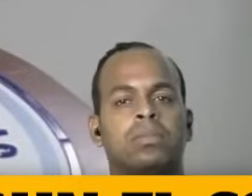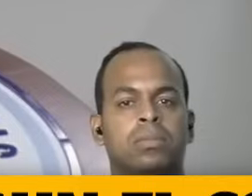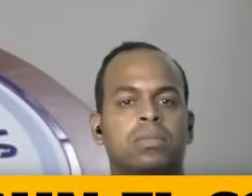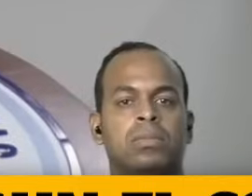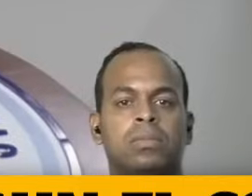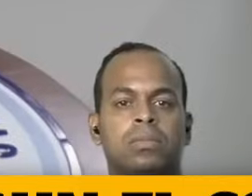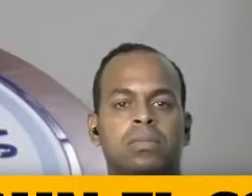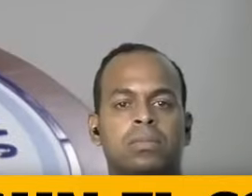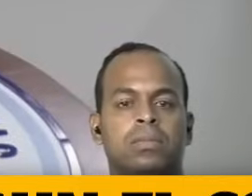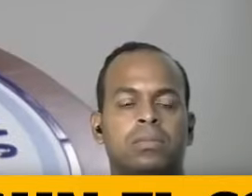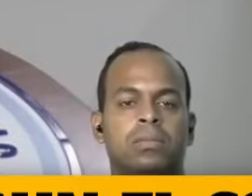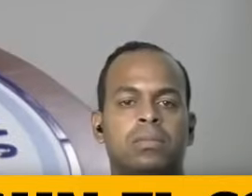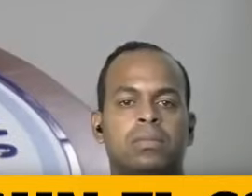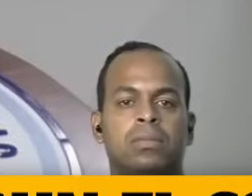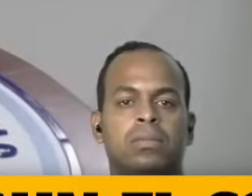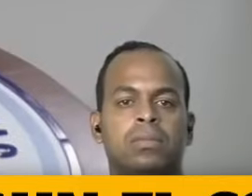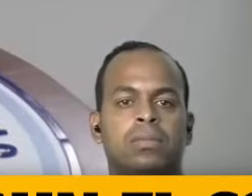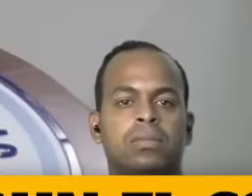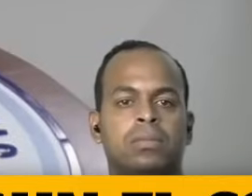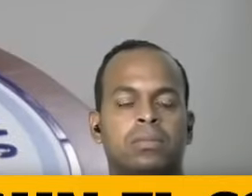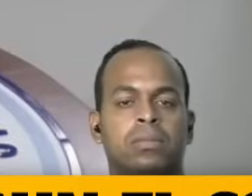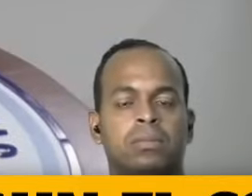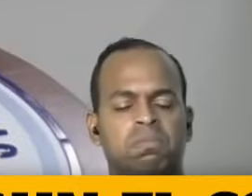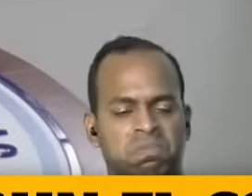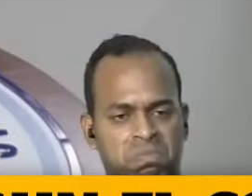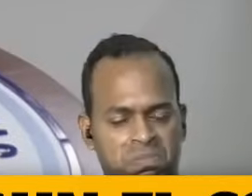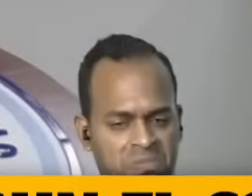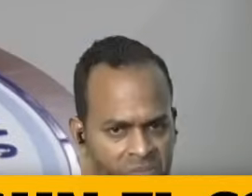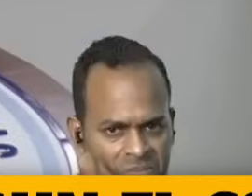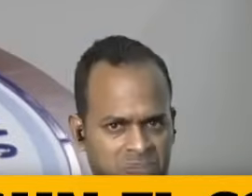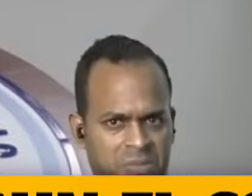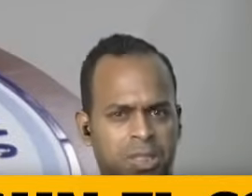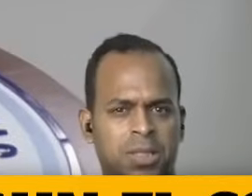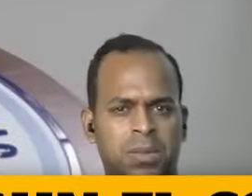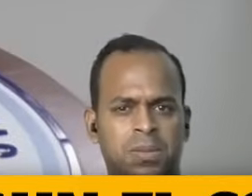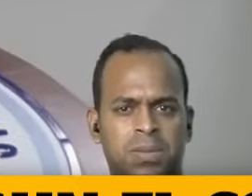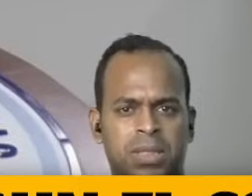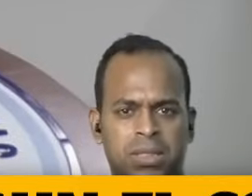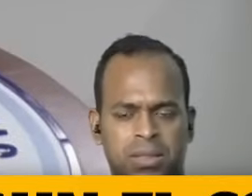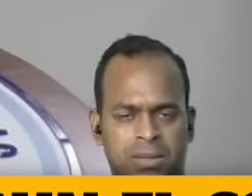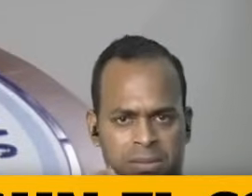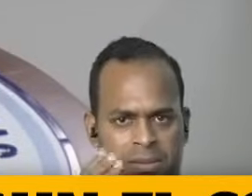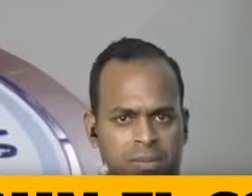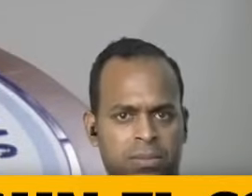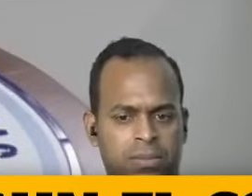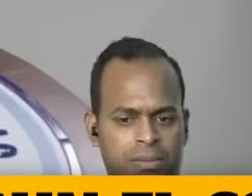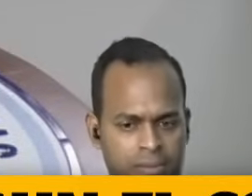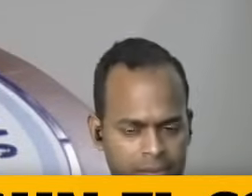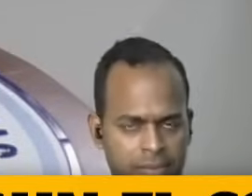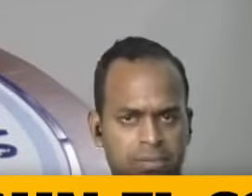Como bien indica el general Méndez, está la operatividad